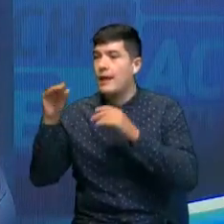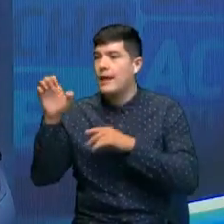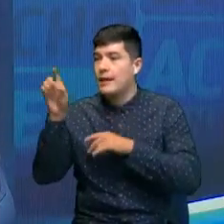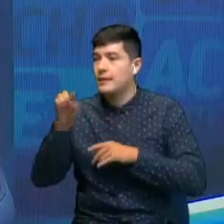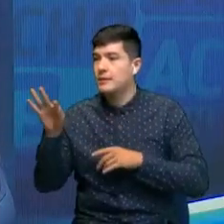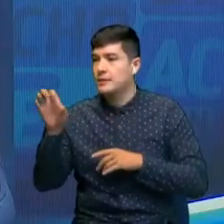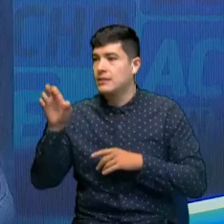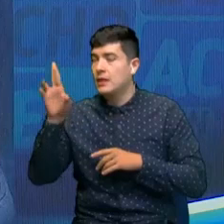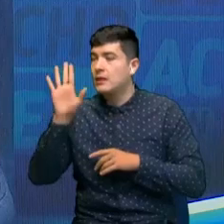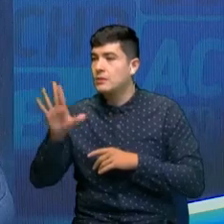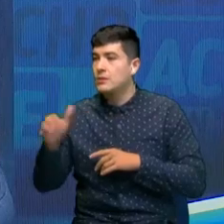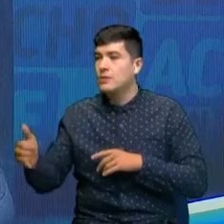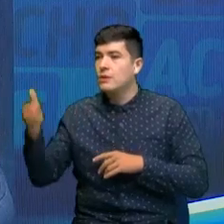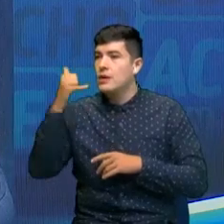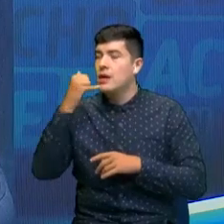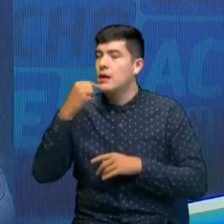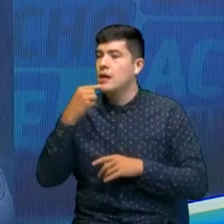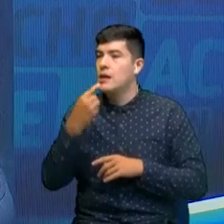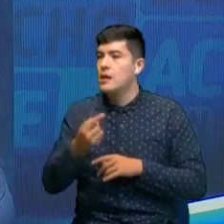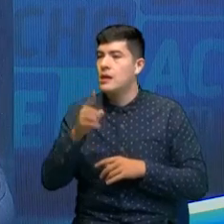encuentra en línea, marcó al